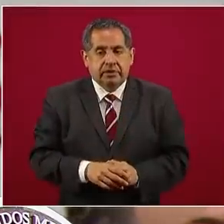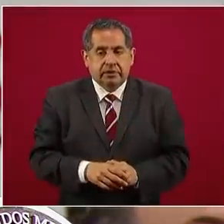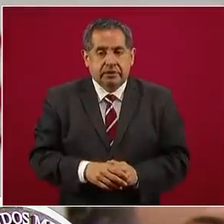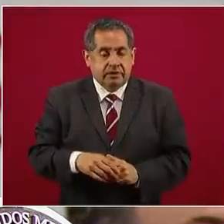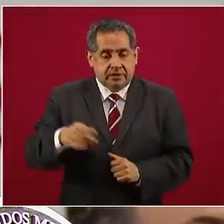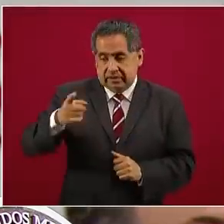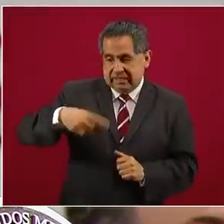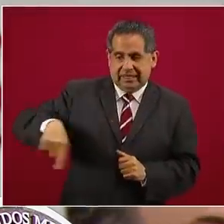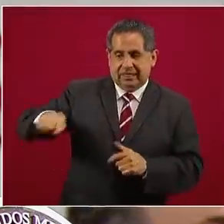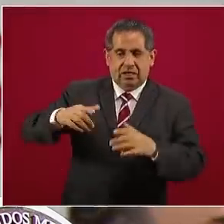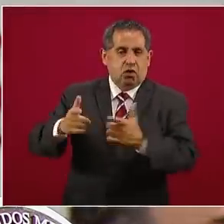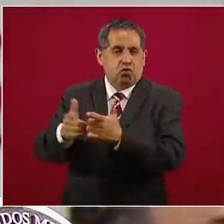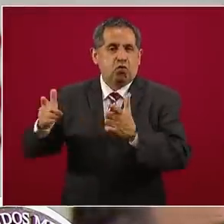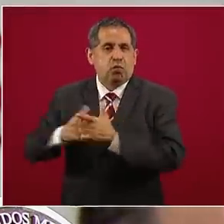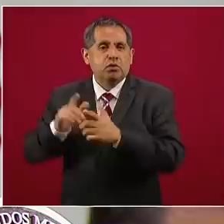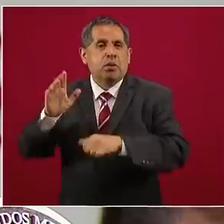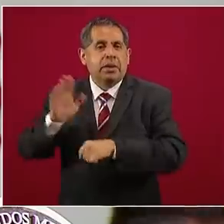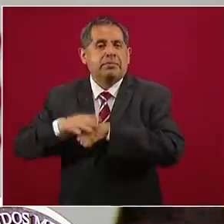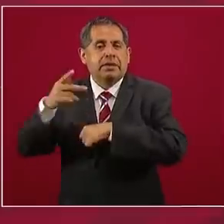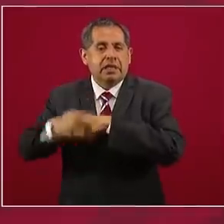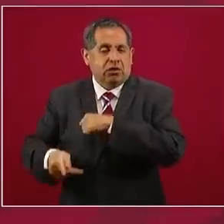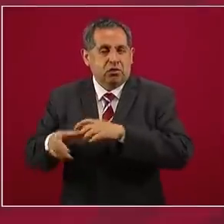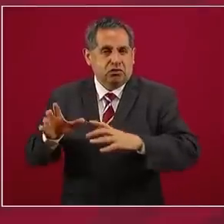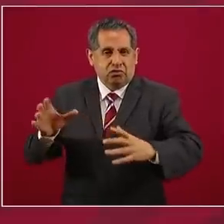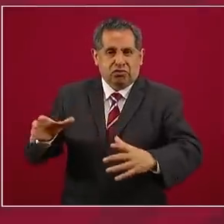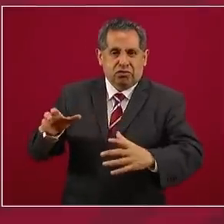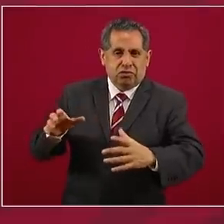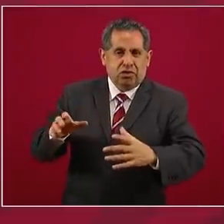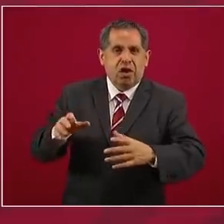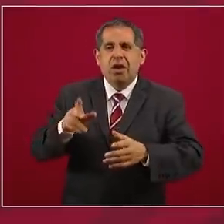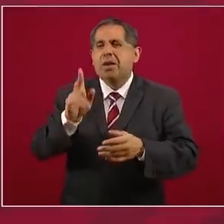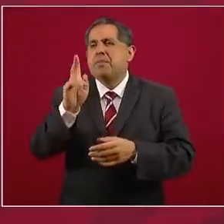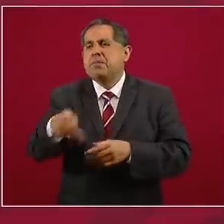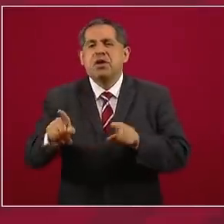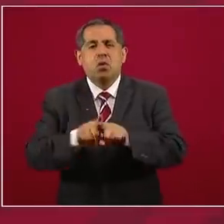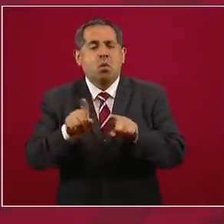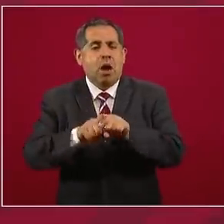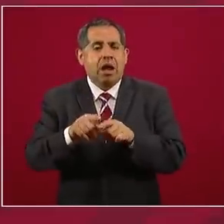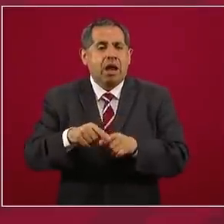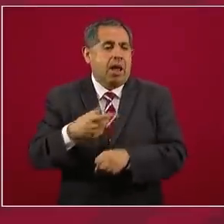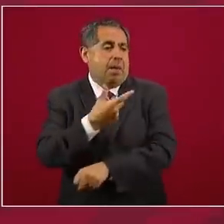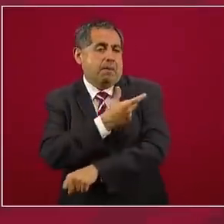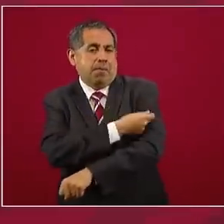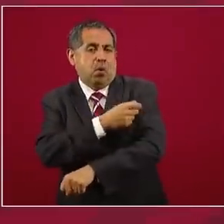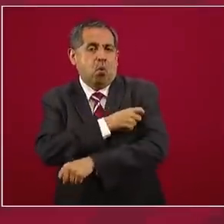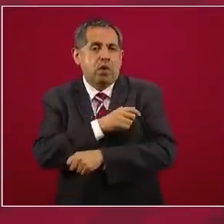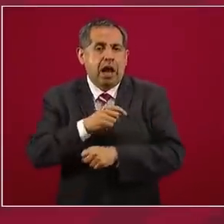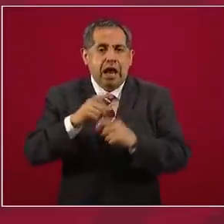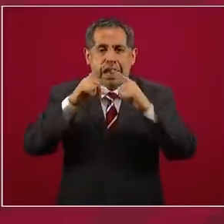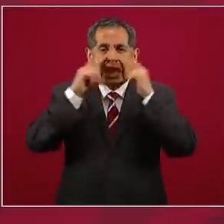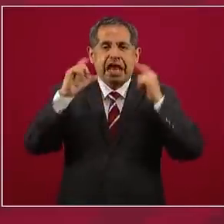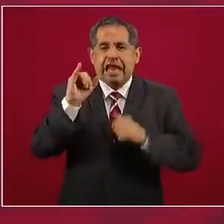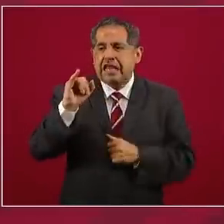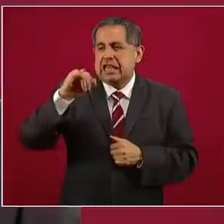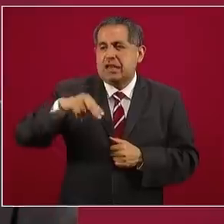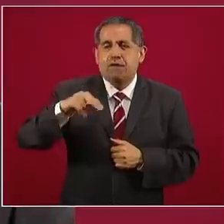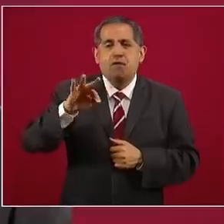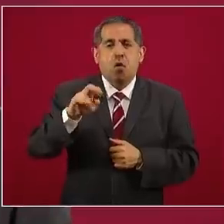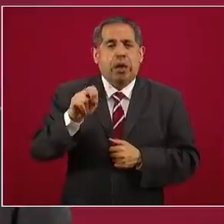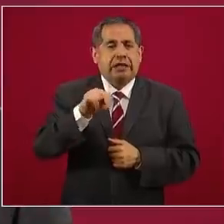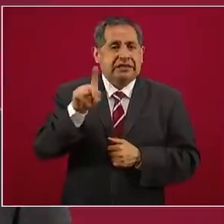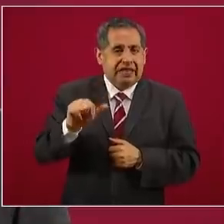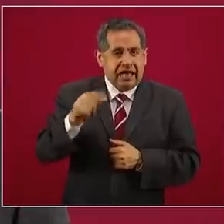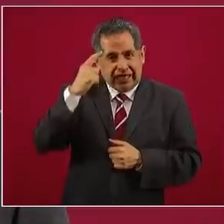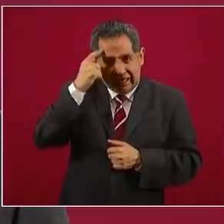los grupos de mayor riesgo, como hacemos con la vacunación contra influenza en México y en el mundo, es una de